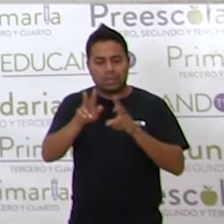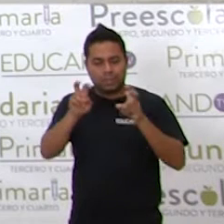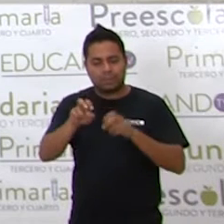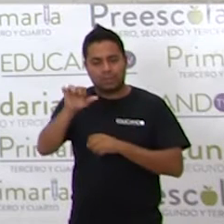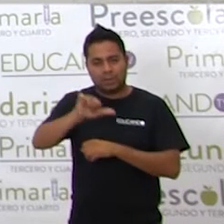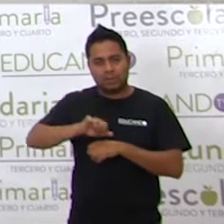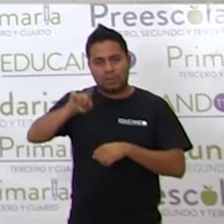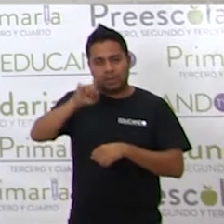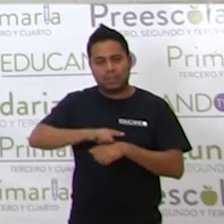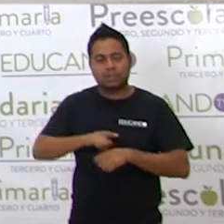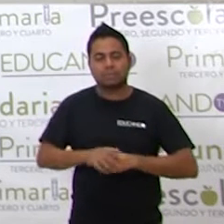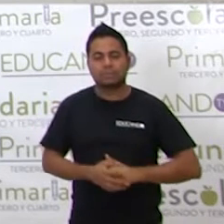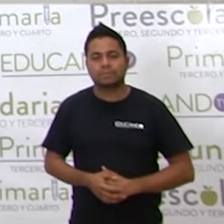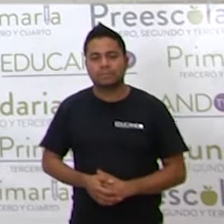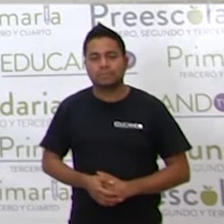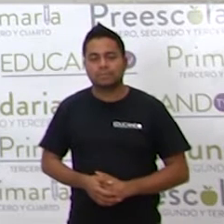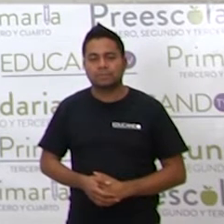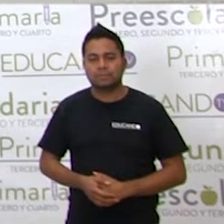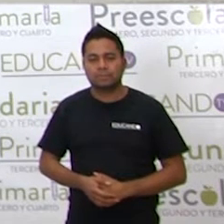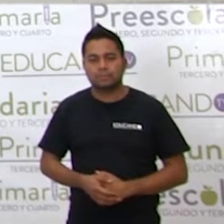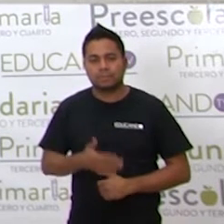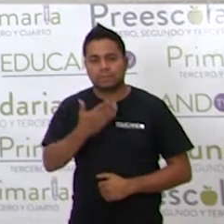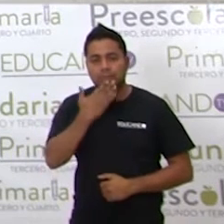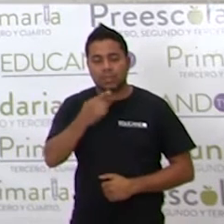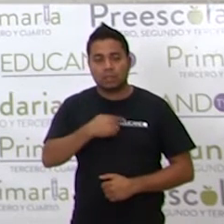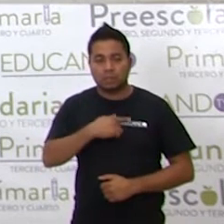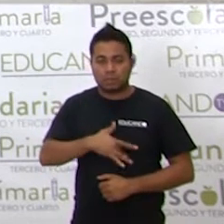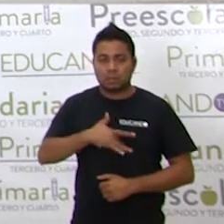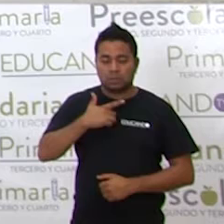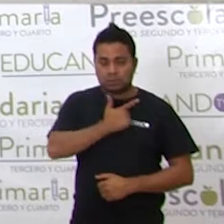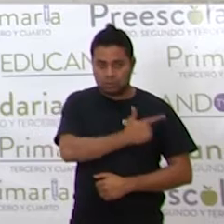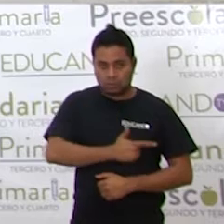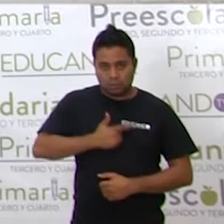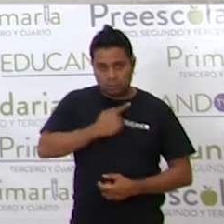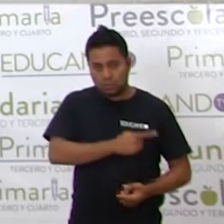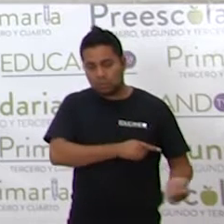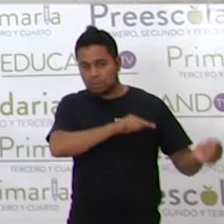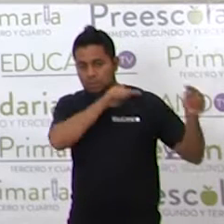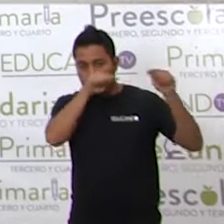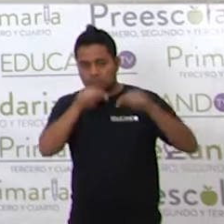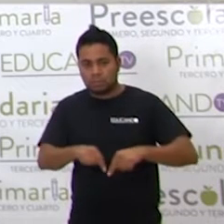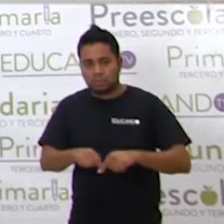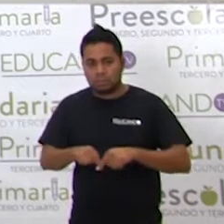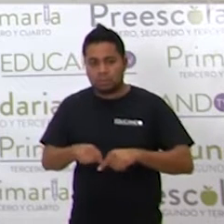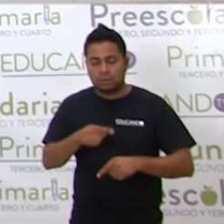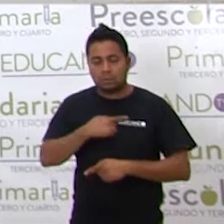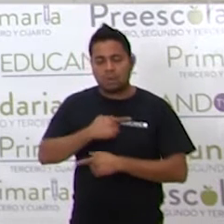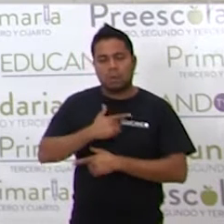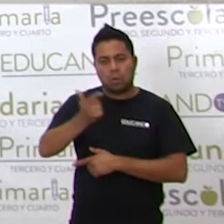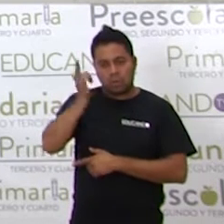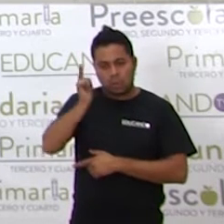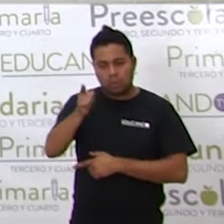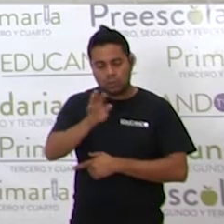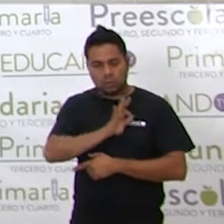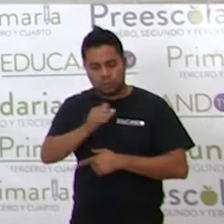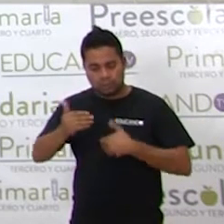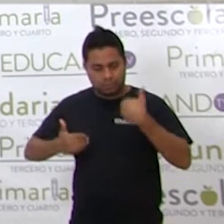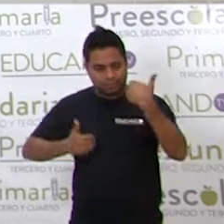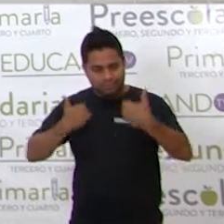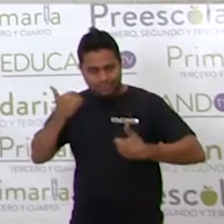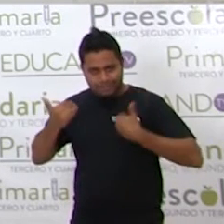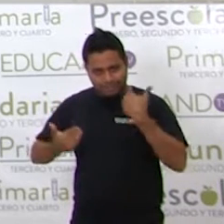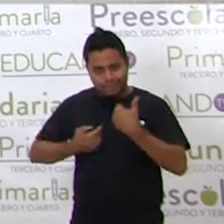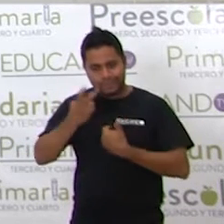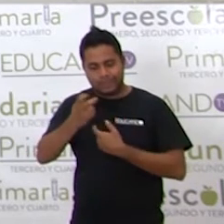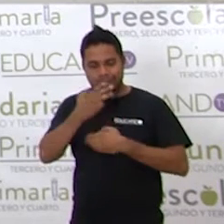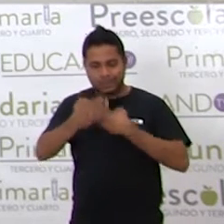este día. Bien, me ha dado un gran gusto trabajar contigo y lo que te deseo es que disfrutes este